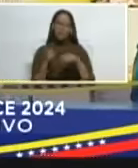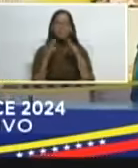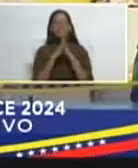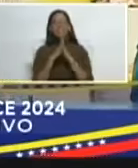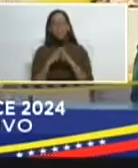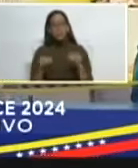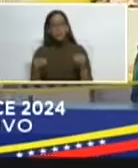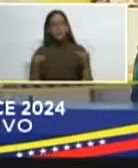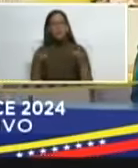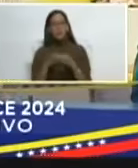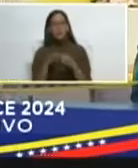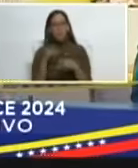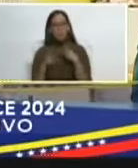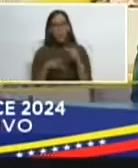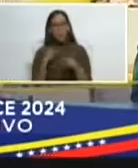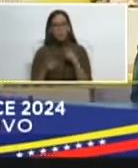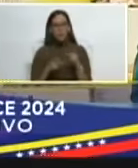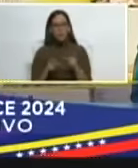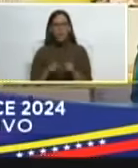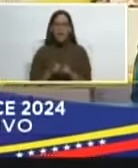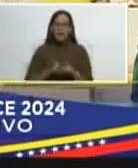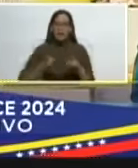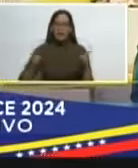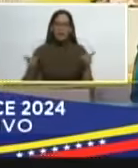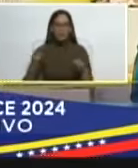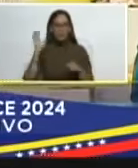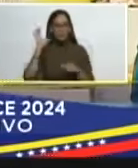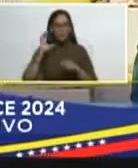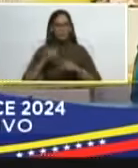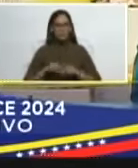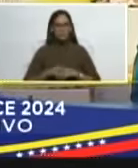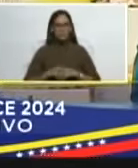los sectores productivos a lo largo y ancho del país.